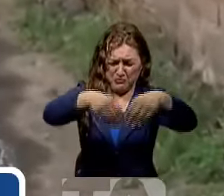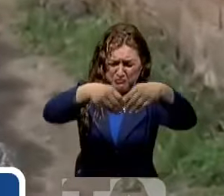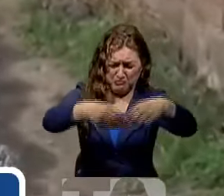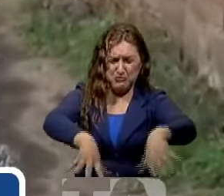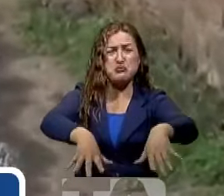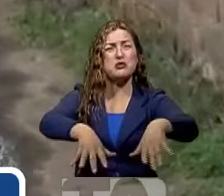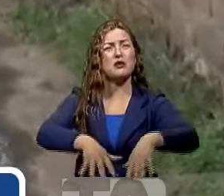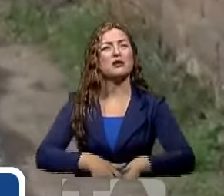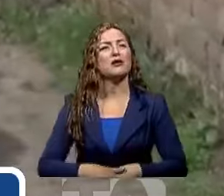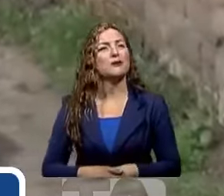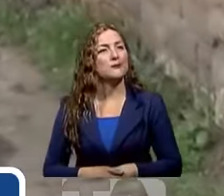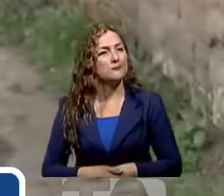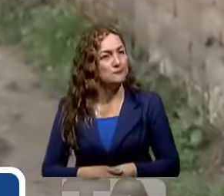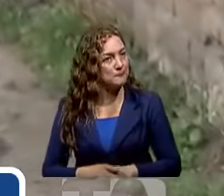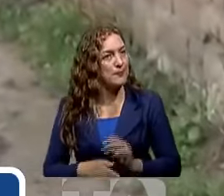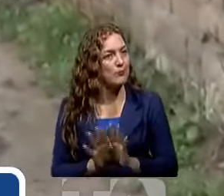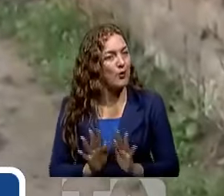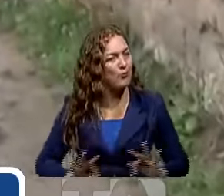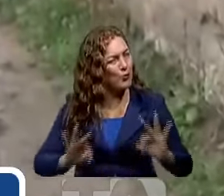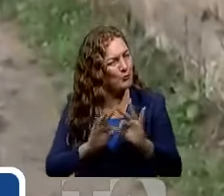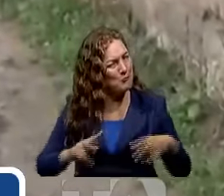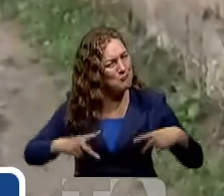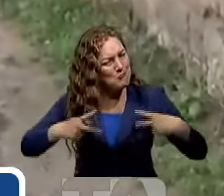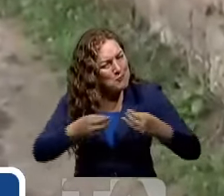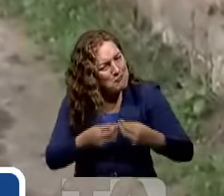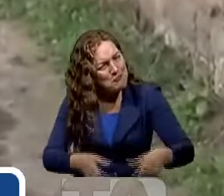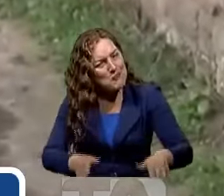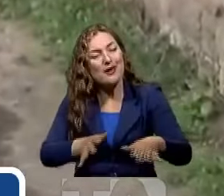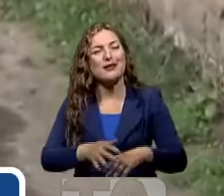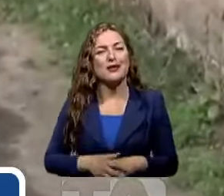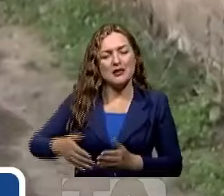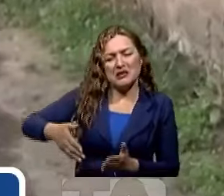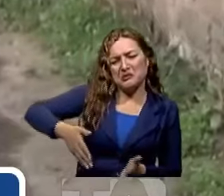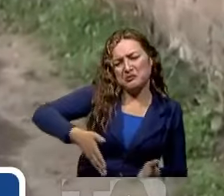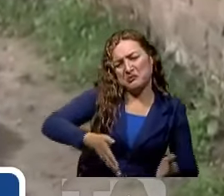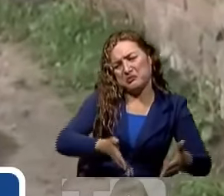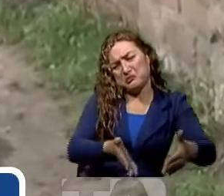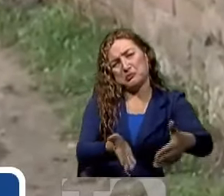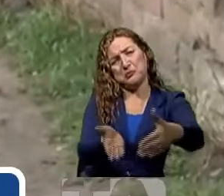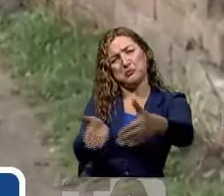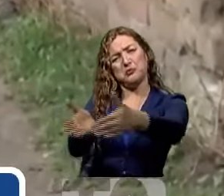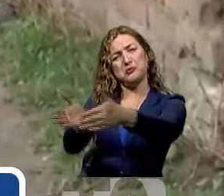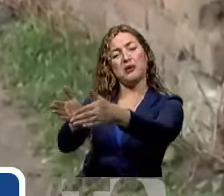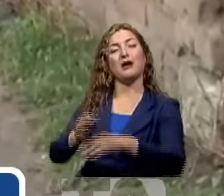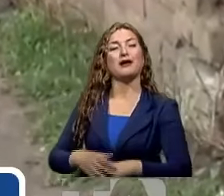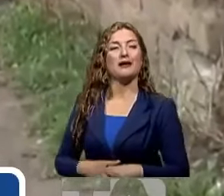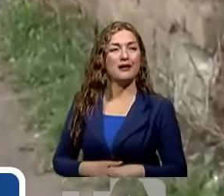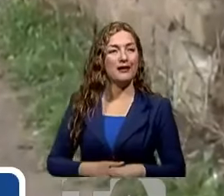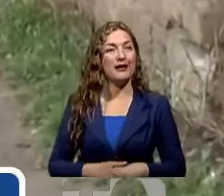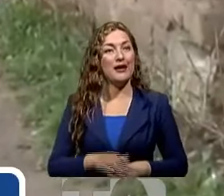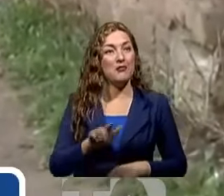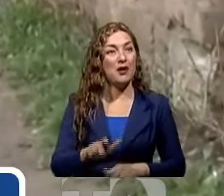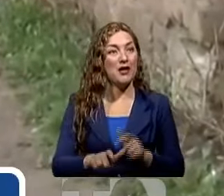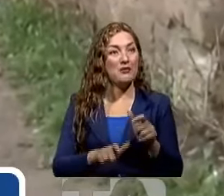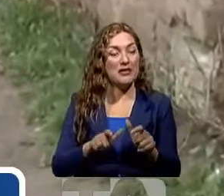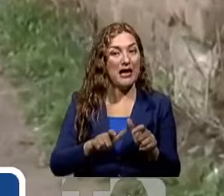vital desperdiciándose de esta manera, es toda esta vía y como ustedes se dan cuenta, esta fuga está bloqueando toda la